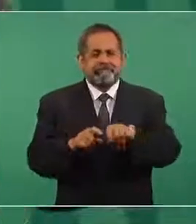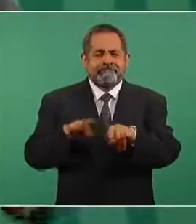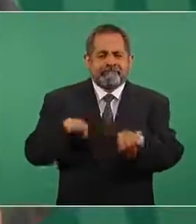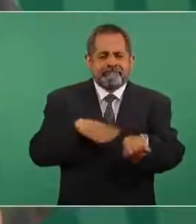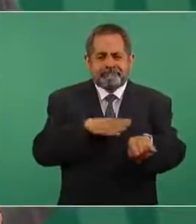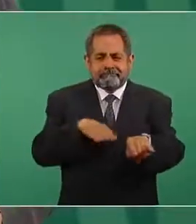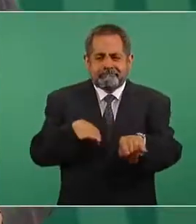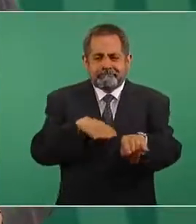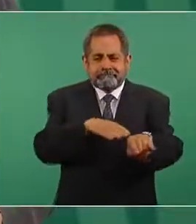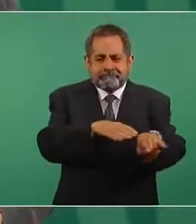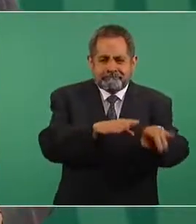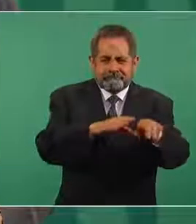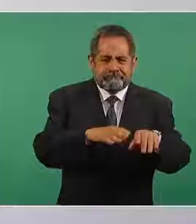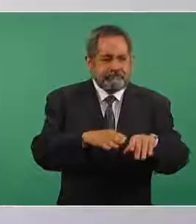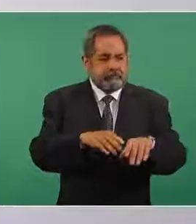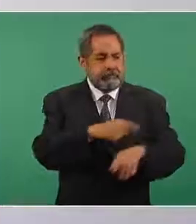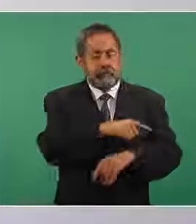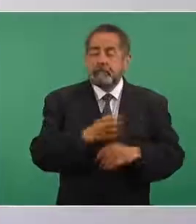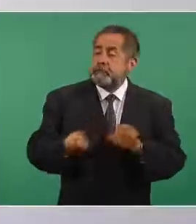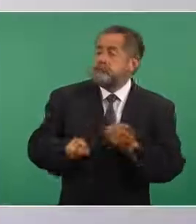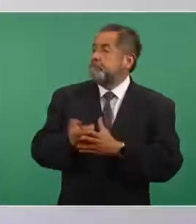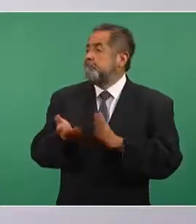calle.